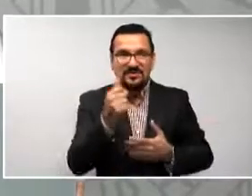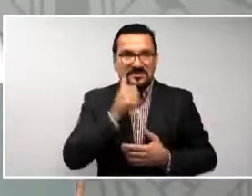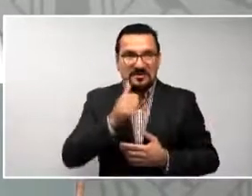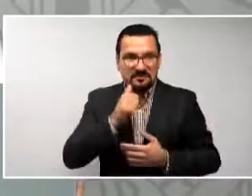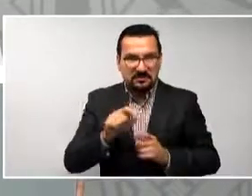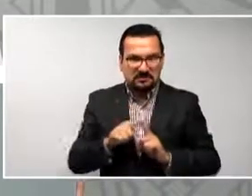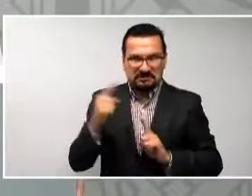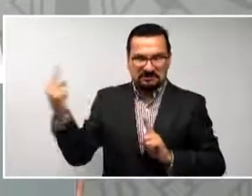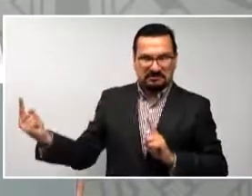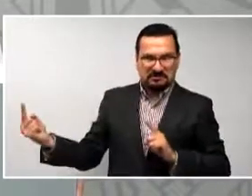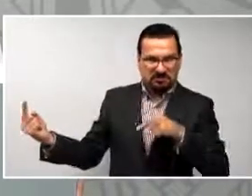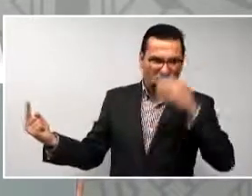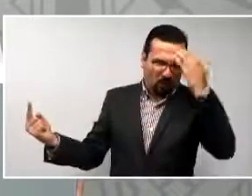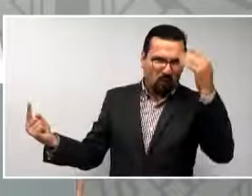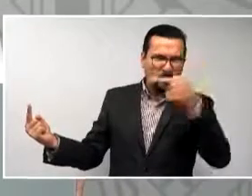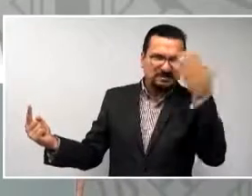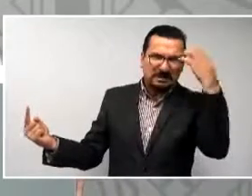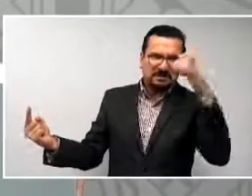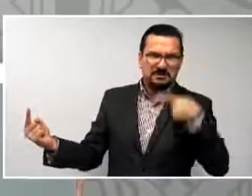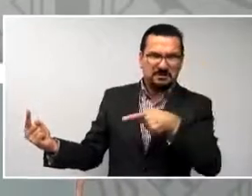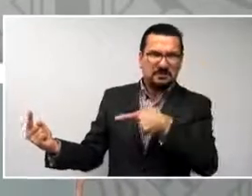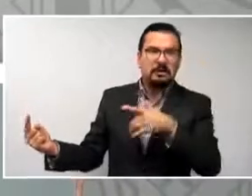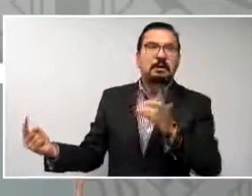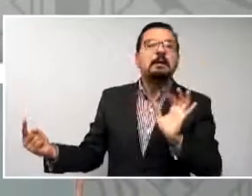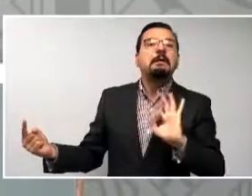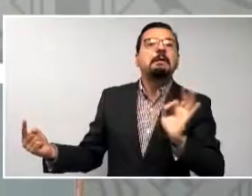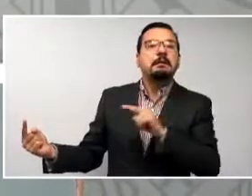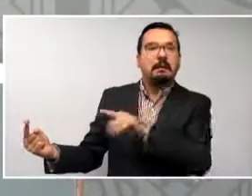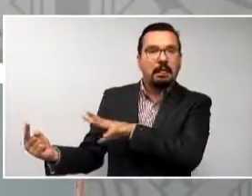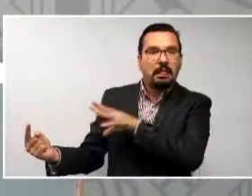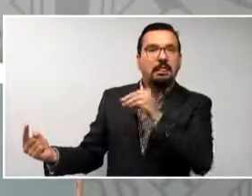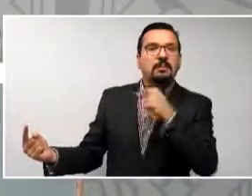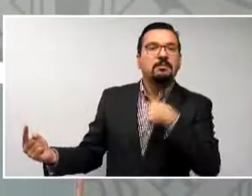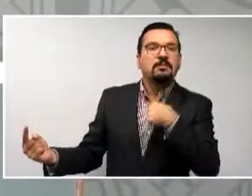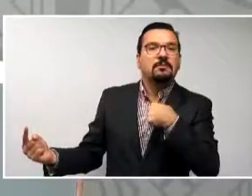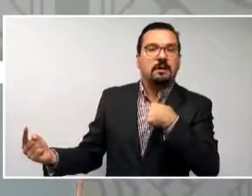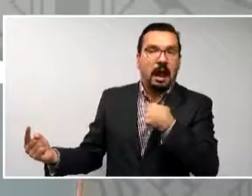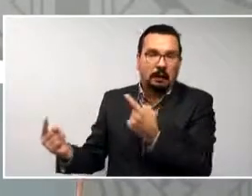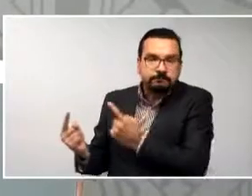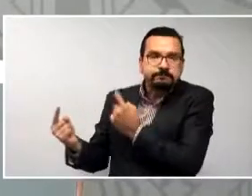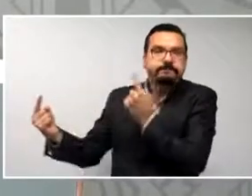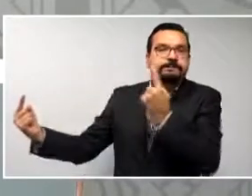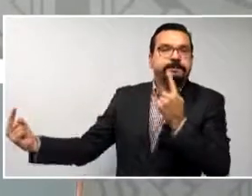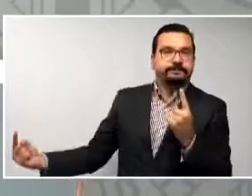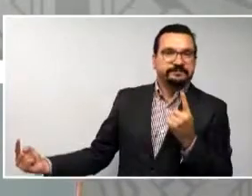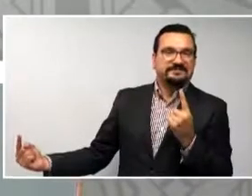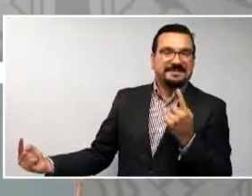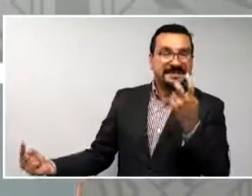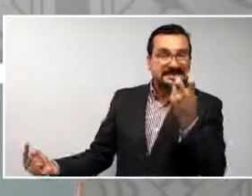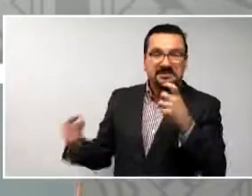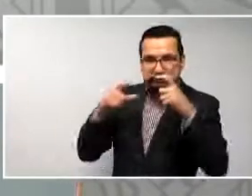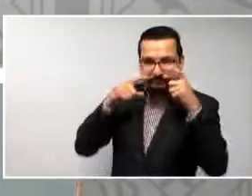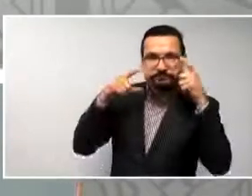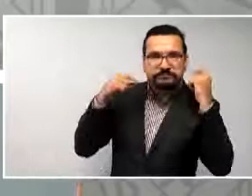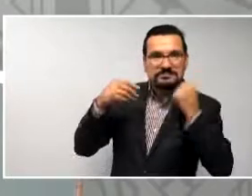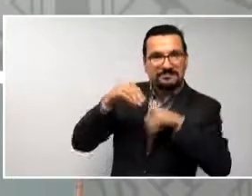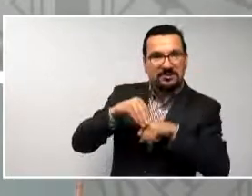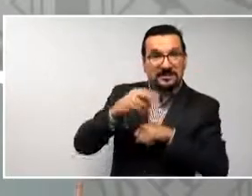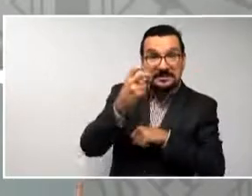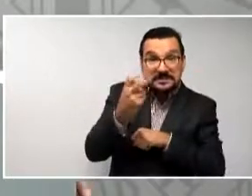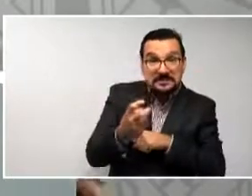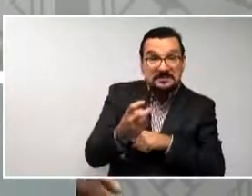está a tu lado es alguien que te puede contagiar no creas que porque